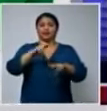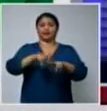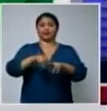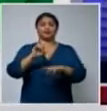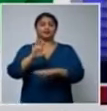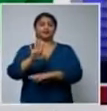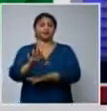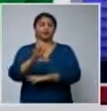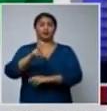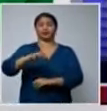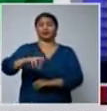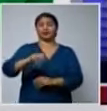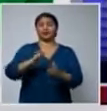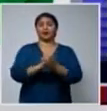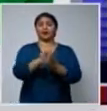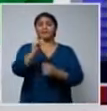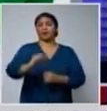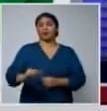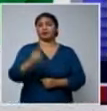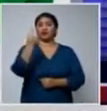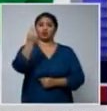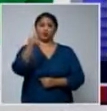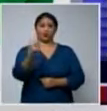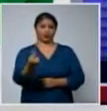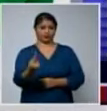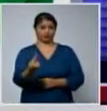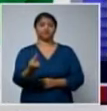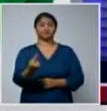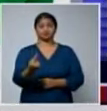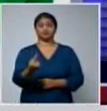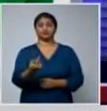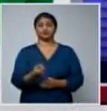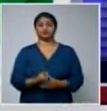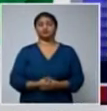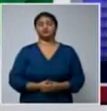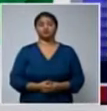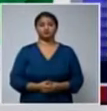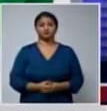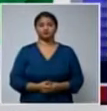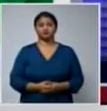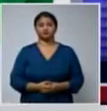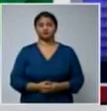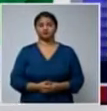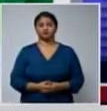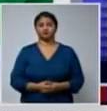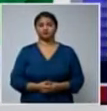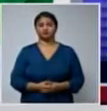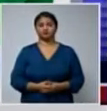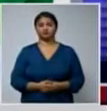Mayabeque 1 de cada una de estas provincias. Y con este comportamiento en el día de ayer,